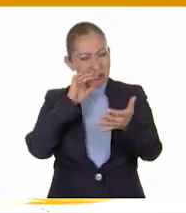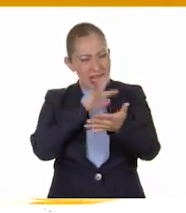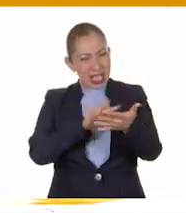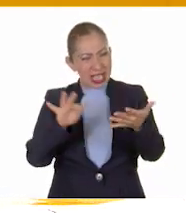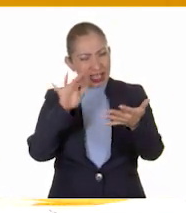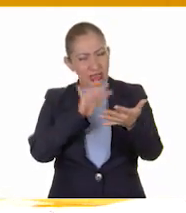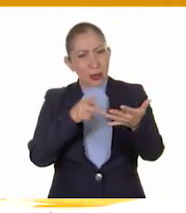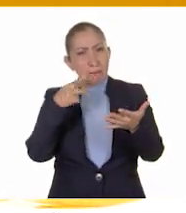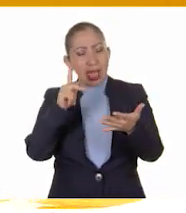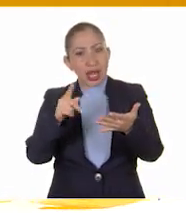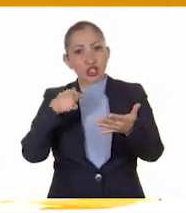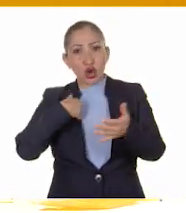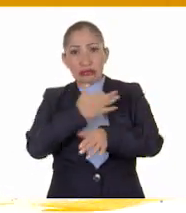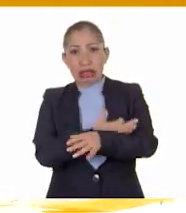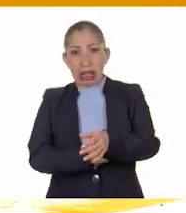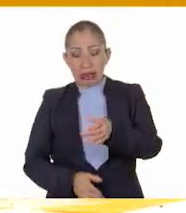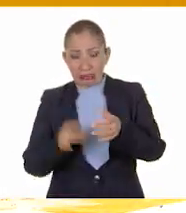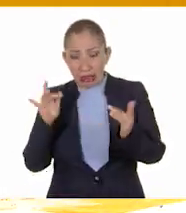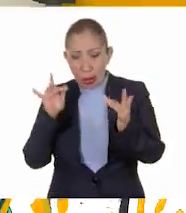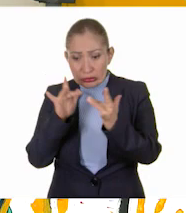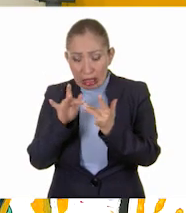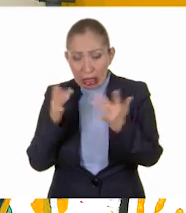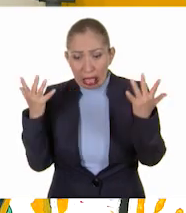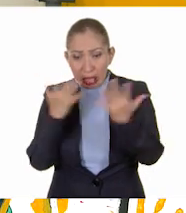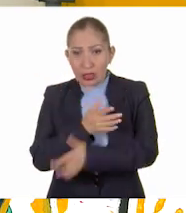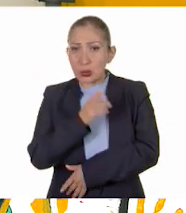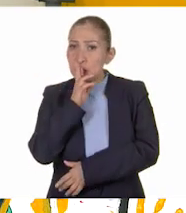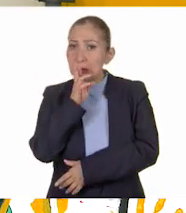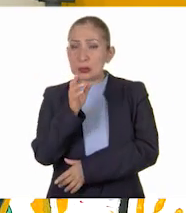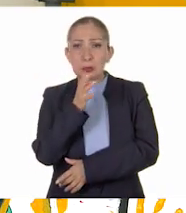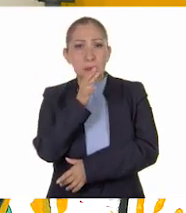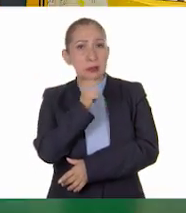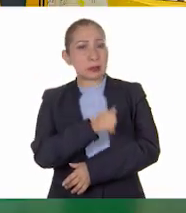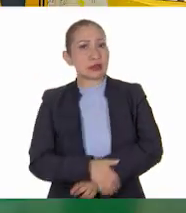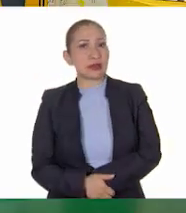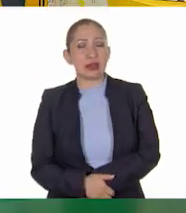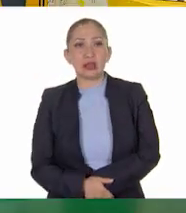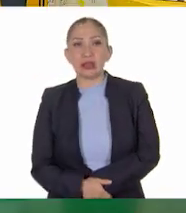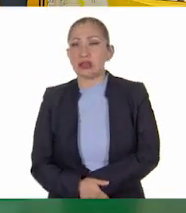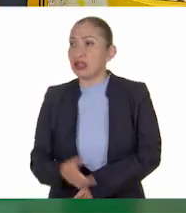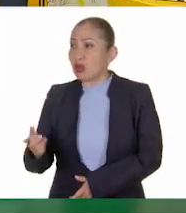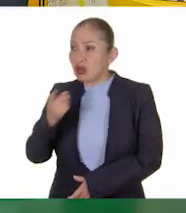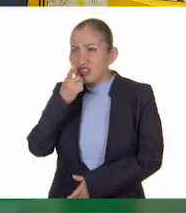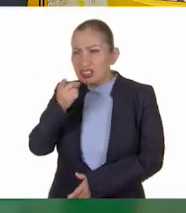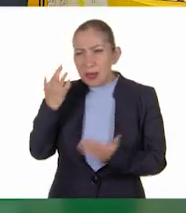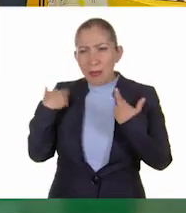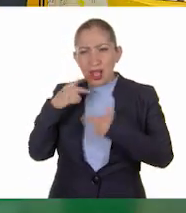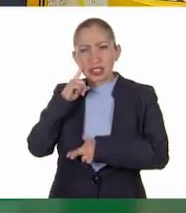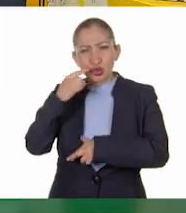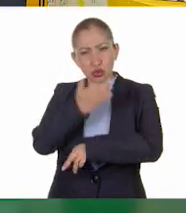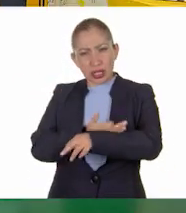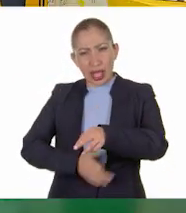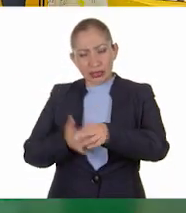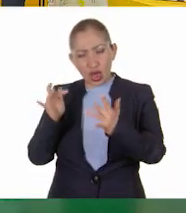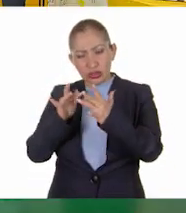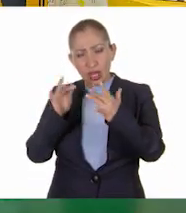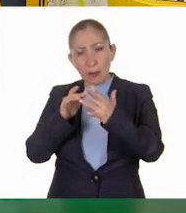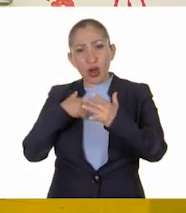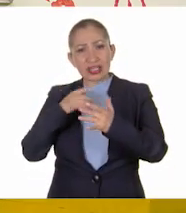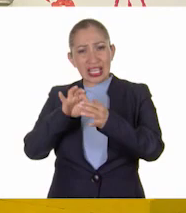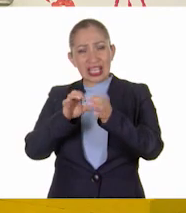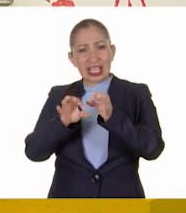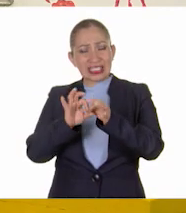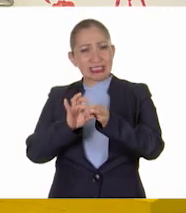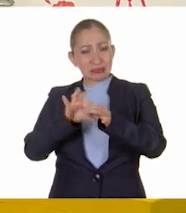pero como entré tarde no supe contestar. ¿Y no le dijiste a la maestra que entraste tarde porque se te cayó la